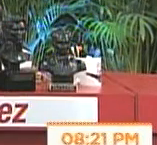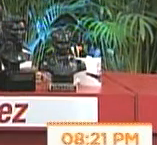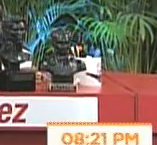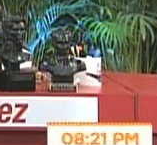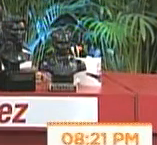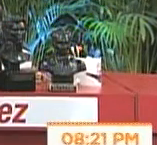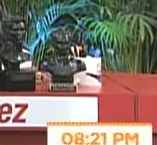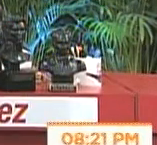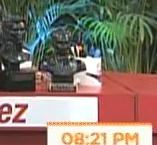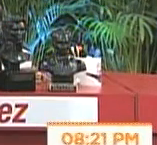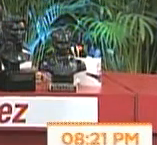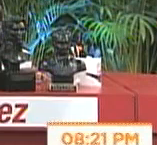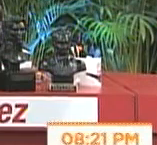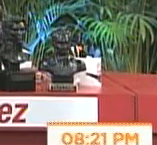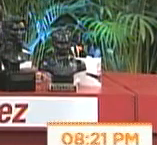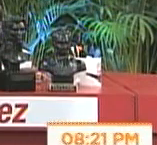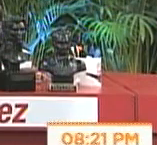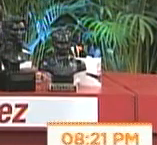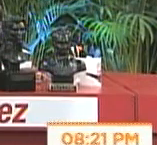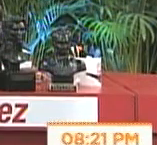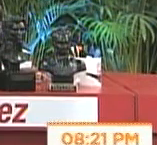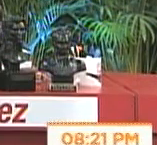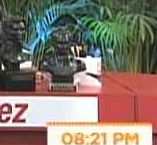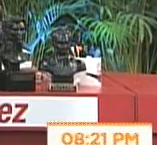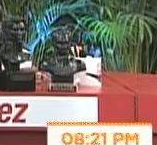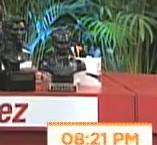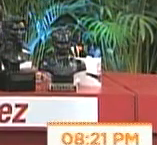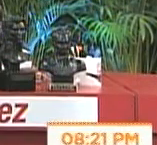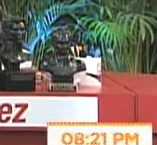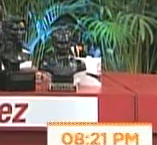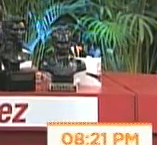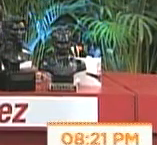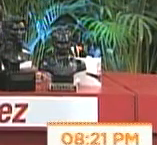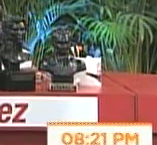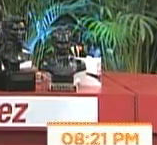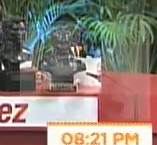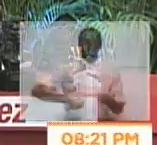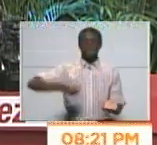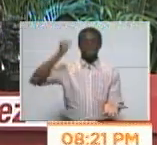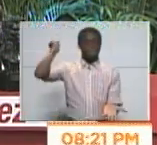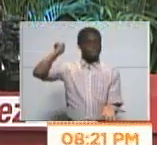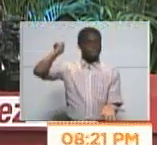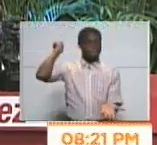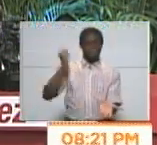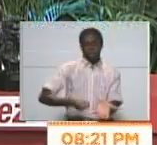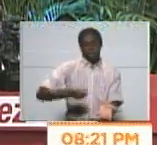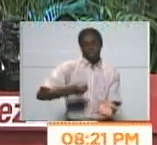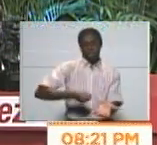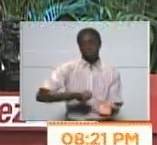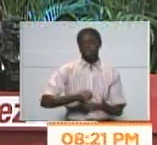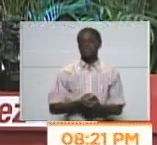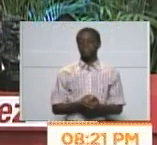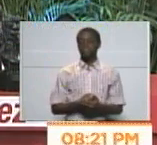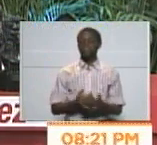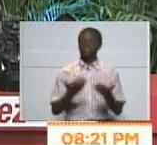Delcy Rodríguez. Desde aquí, desde su programa, con el mazo dando. ¿Tenemos a